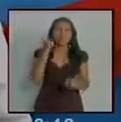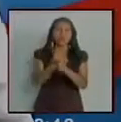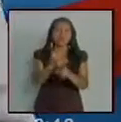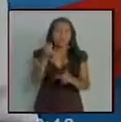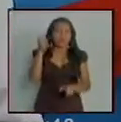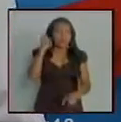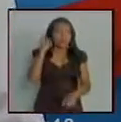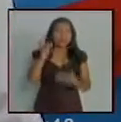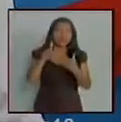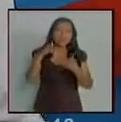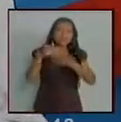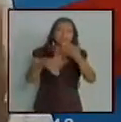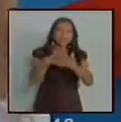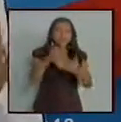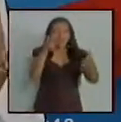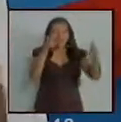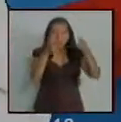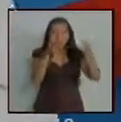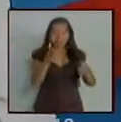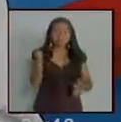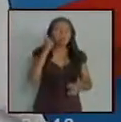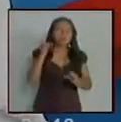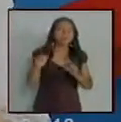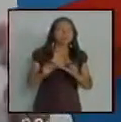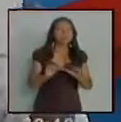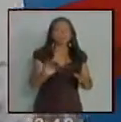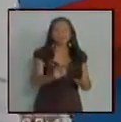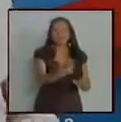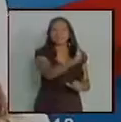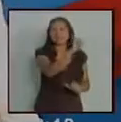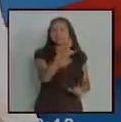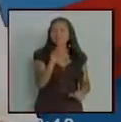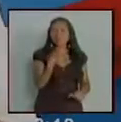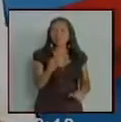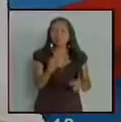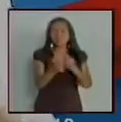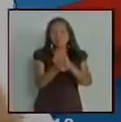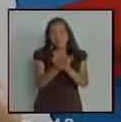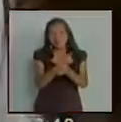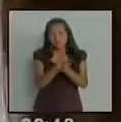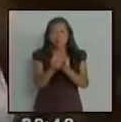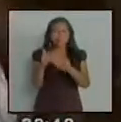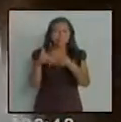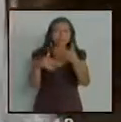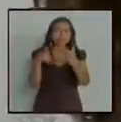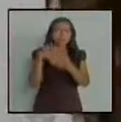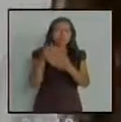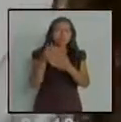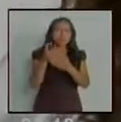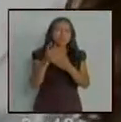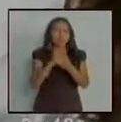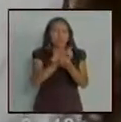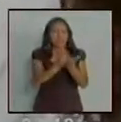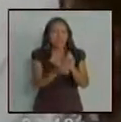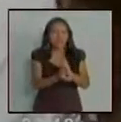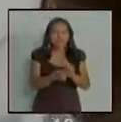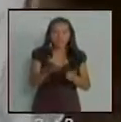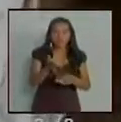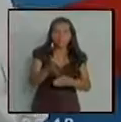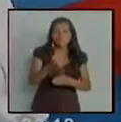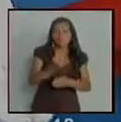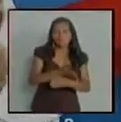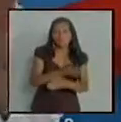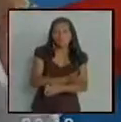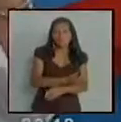sigue haciendo un control. O sea, no es que ya lo puse y se acabó. Vamos calibrando de acuerdo a la pérdida, porque no es a la primera que me